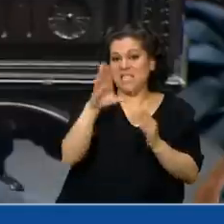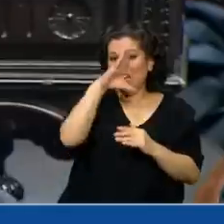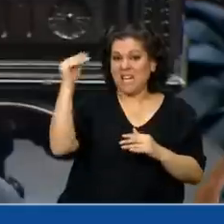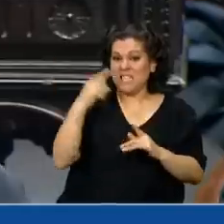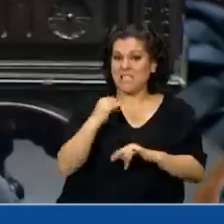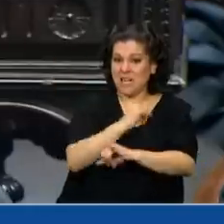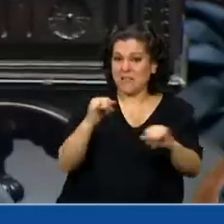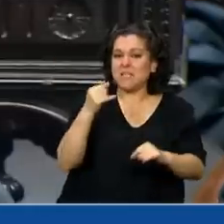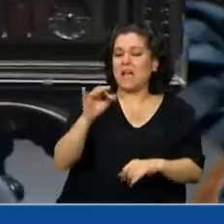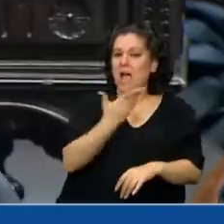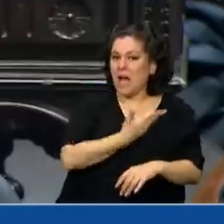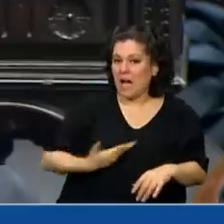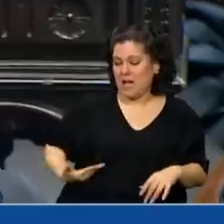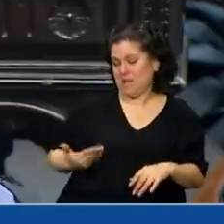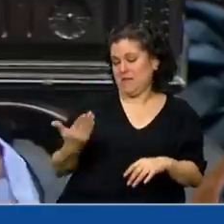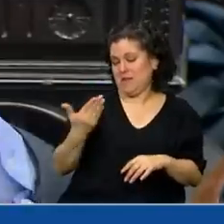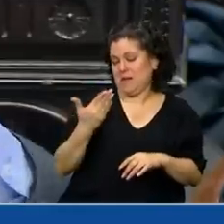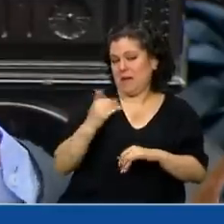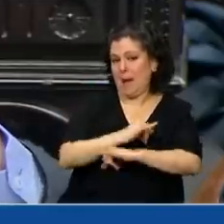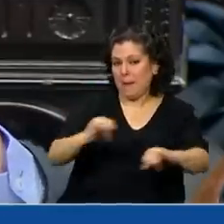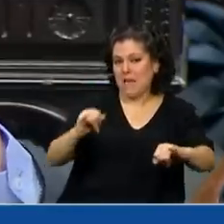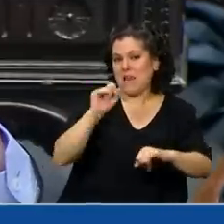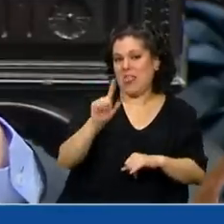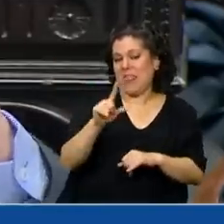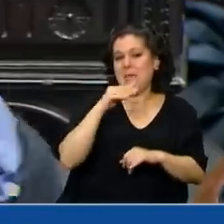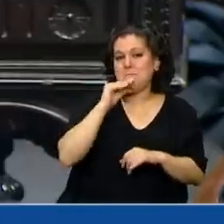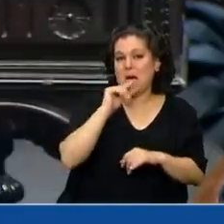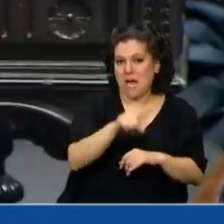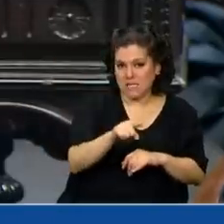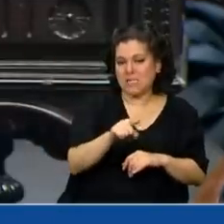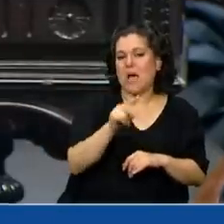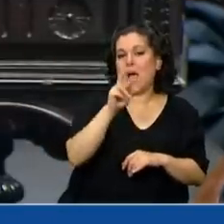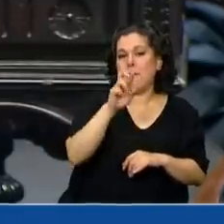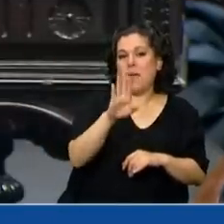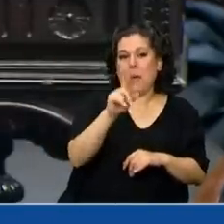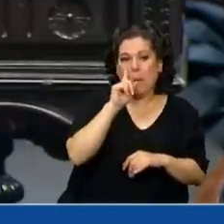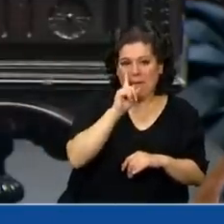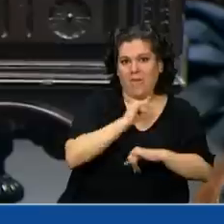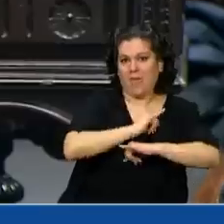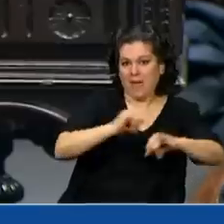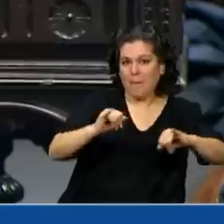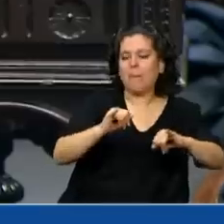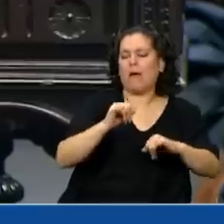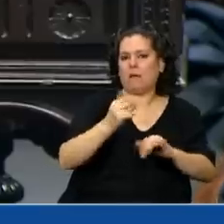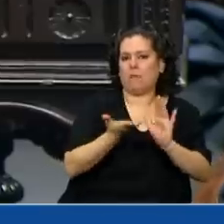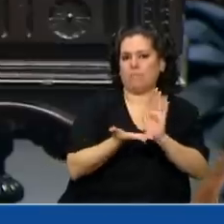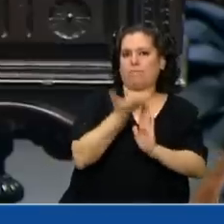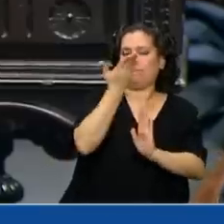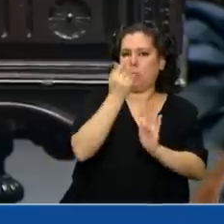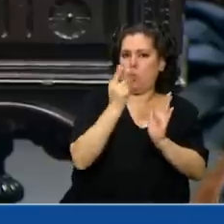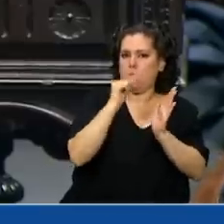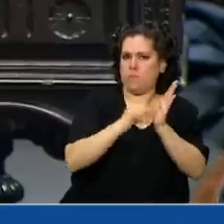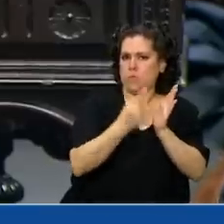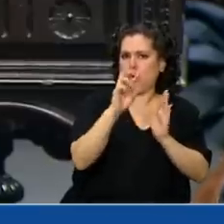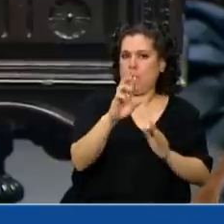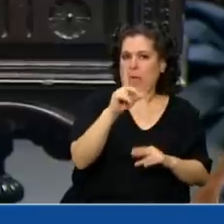la campaña de Massa aumentó un punto del PBI en gasto, le llevó la campaña. Bueno,